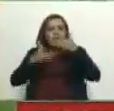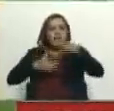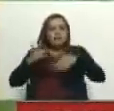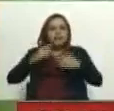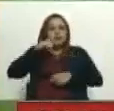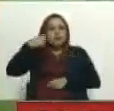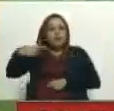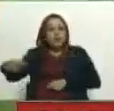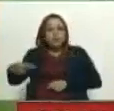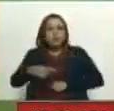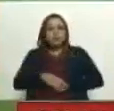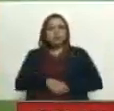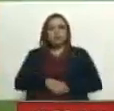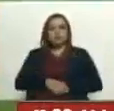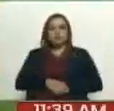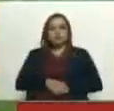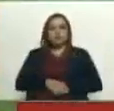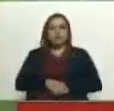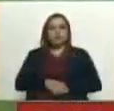política,